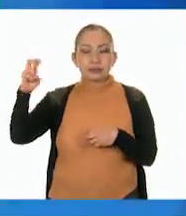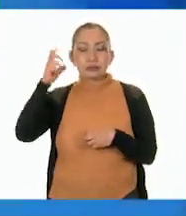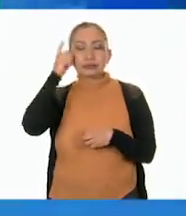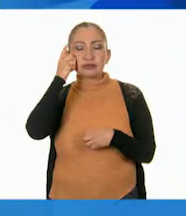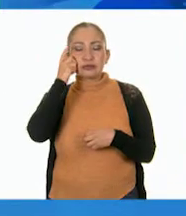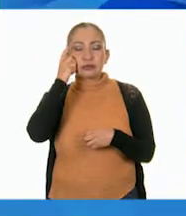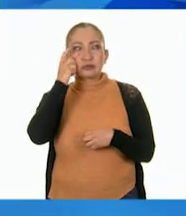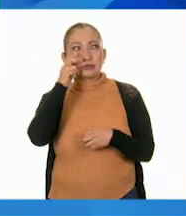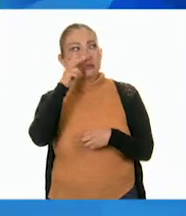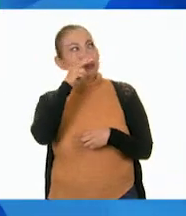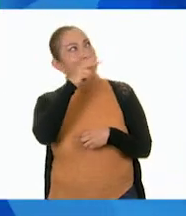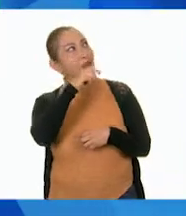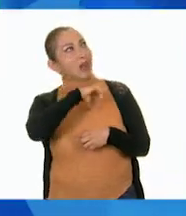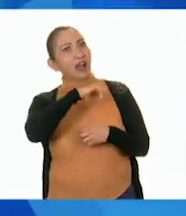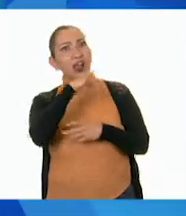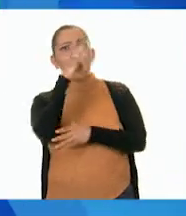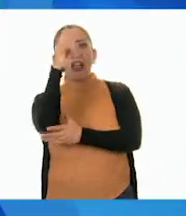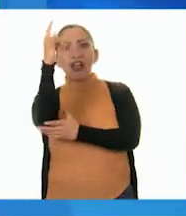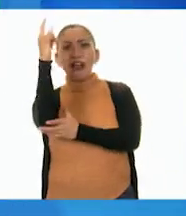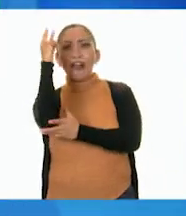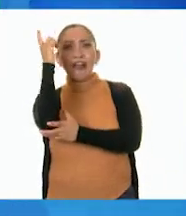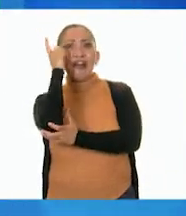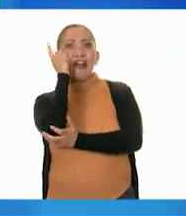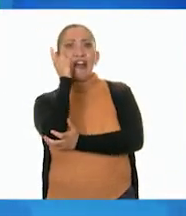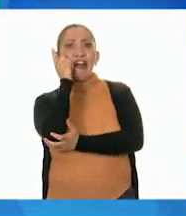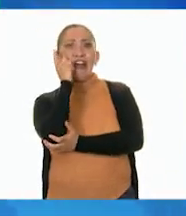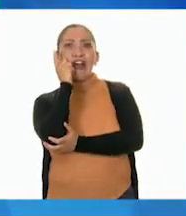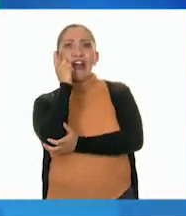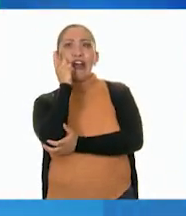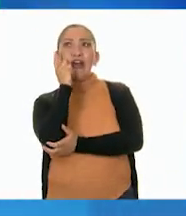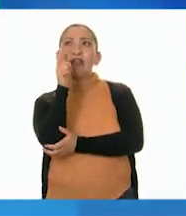era un gigante que dormía.